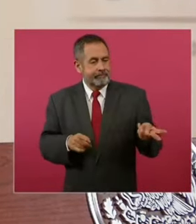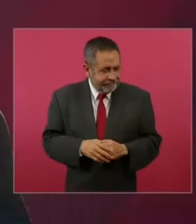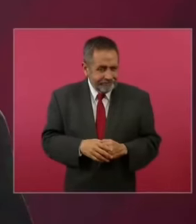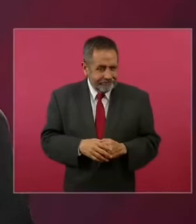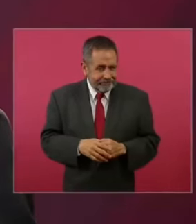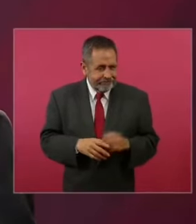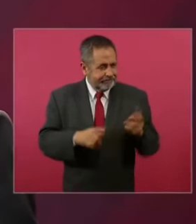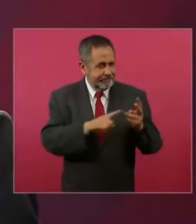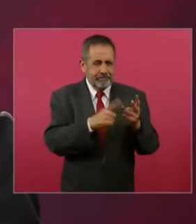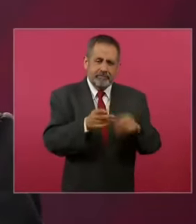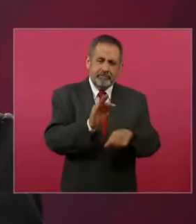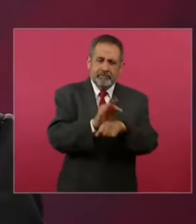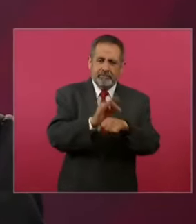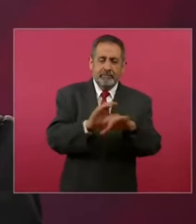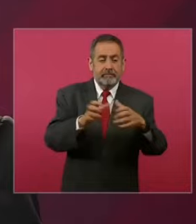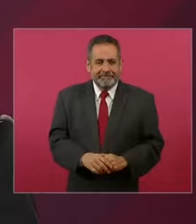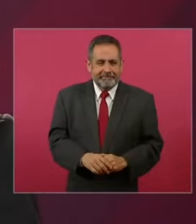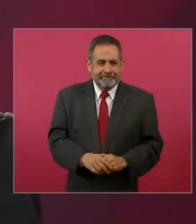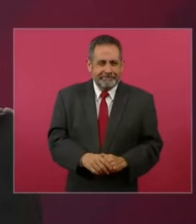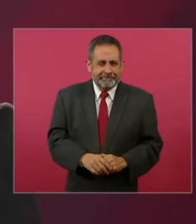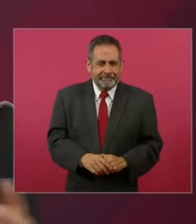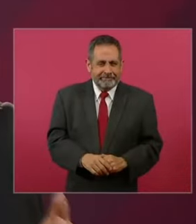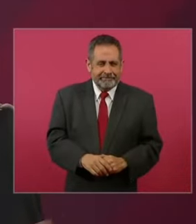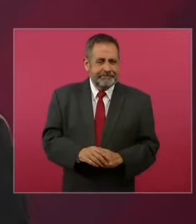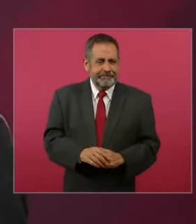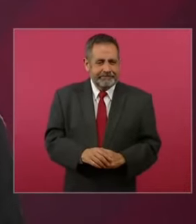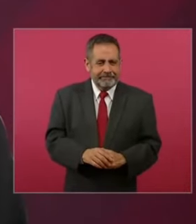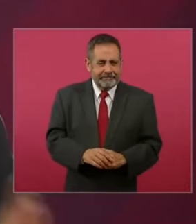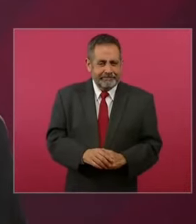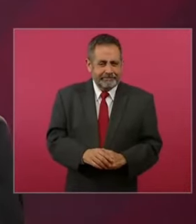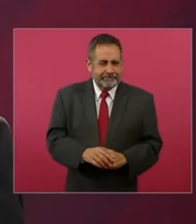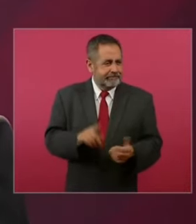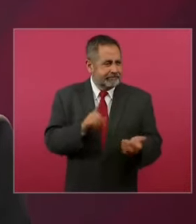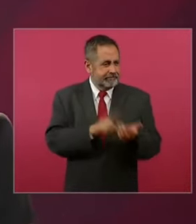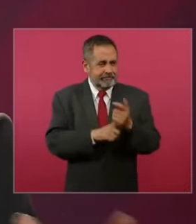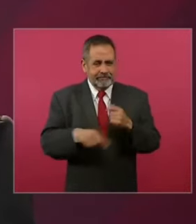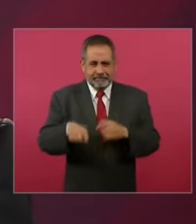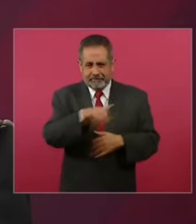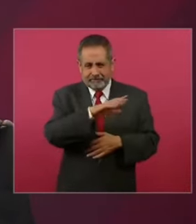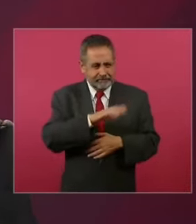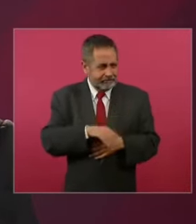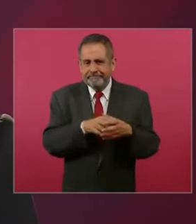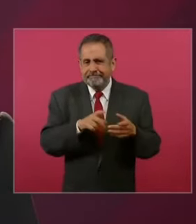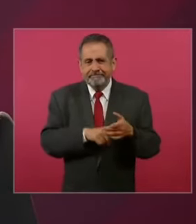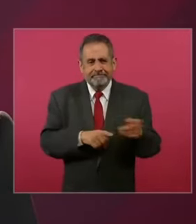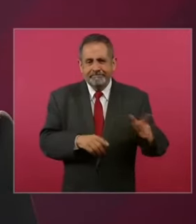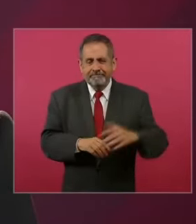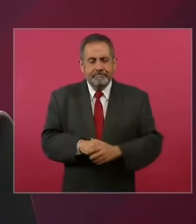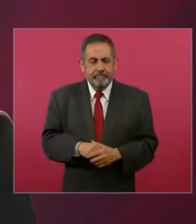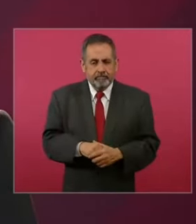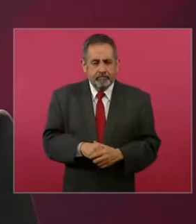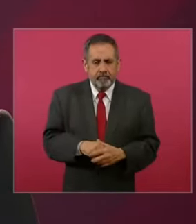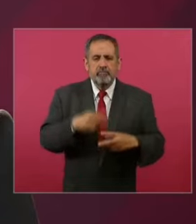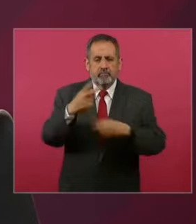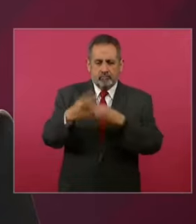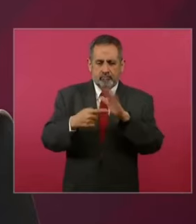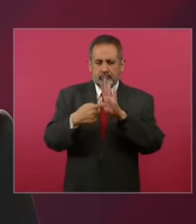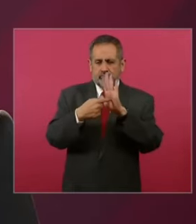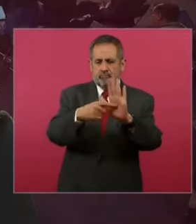resulta que están a favor de los pobres y están muy pobres todos. Les voy a mostrar